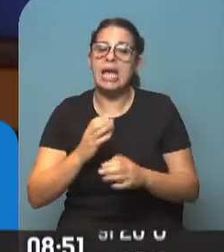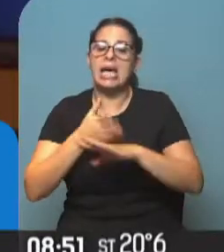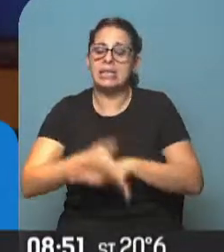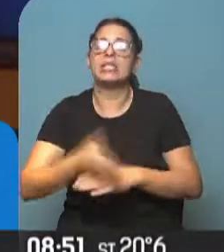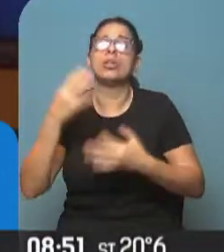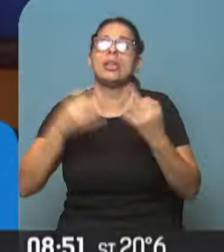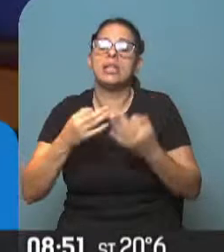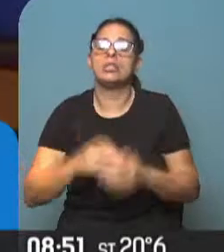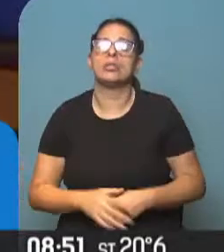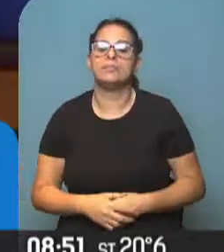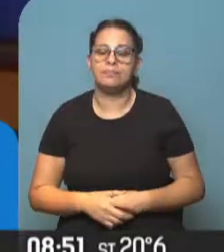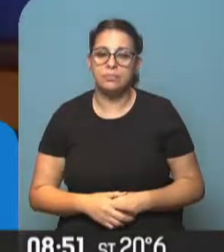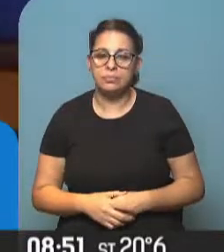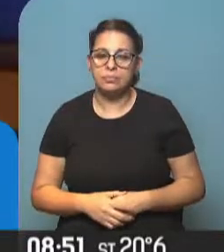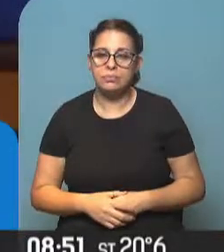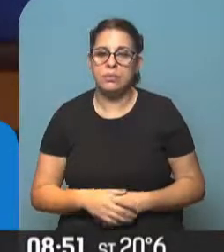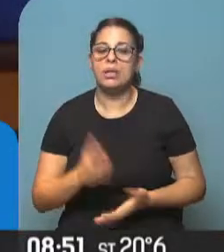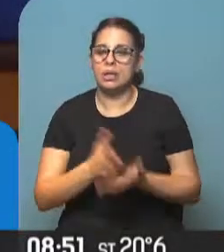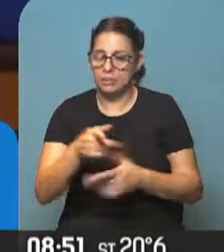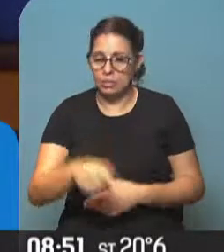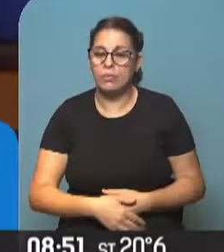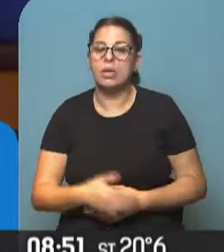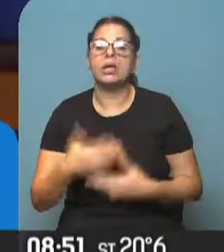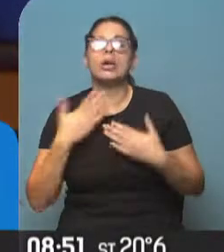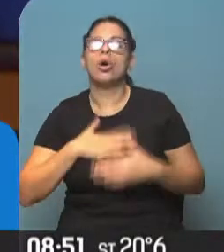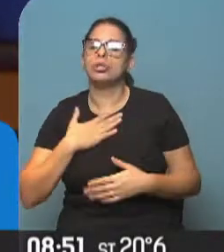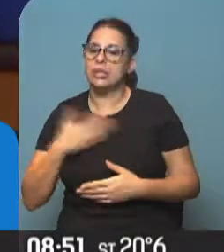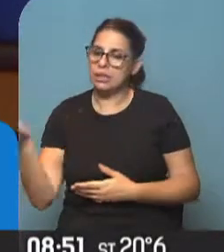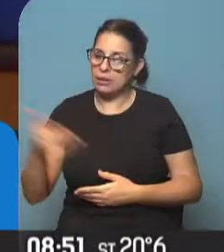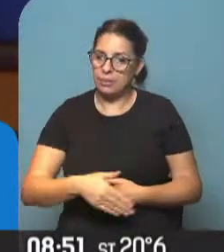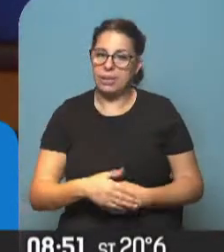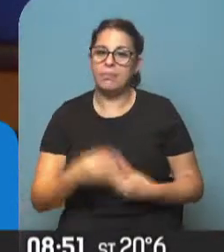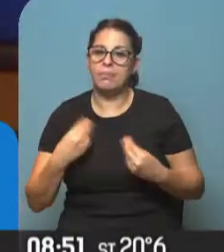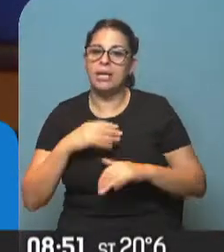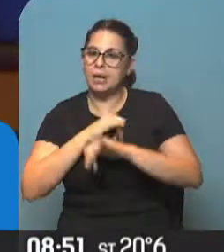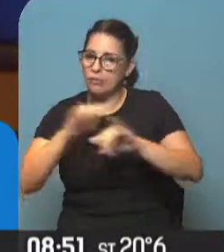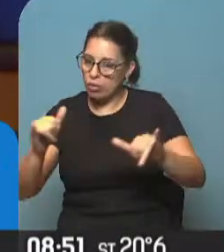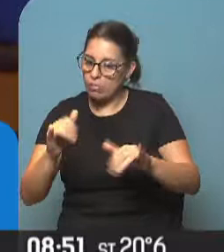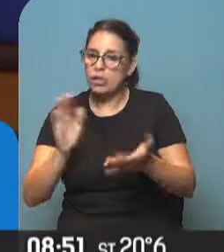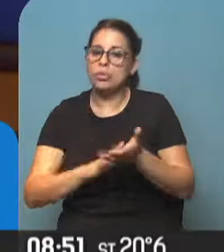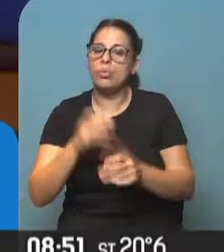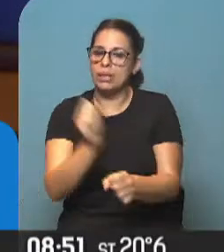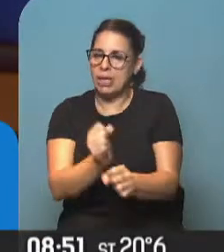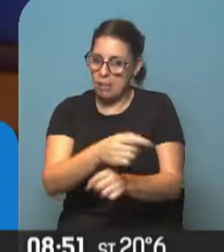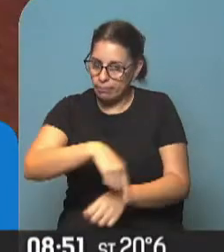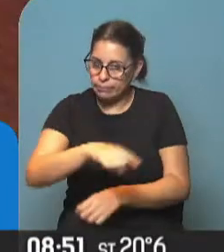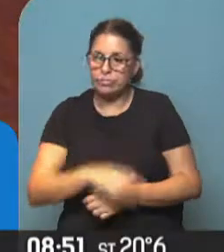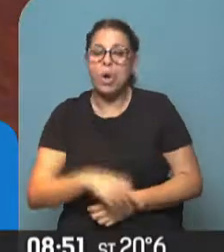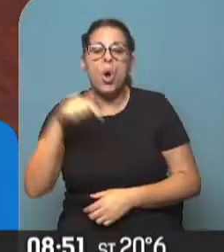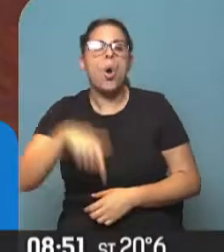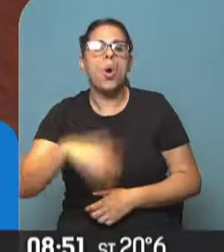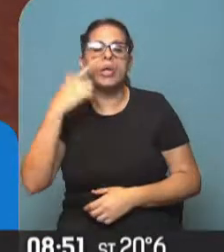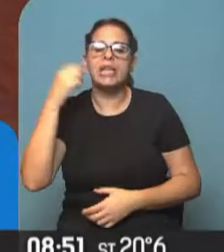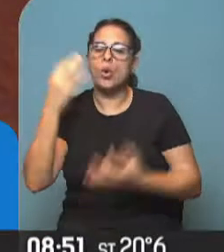derechos humanos varias fernando un gusto conocerte igualmente karen y un placer estar acá para poder informar de todo este trabajo justamente hoy es el día